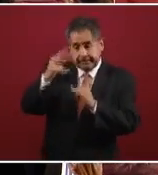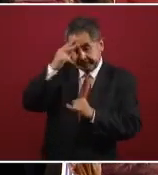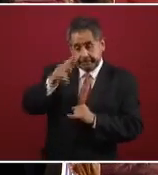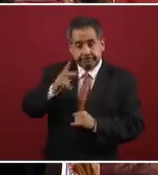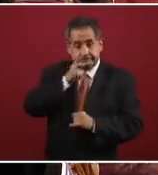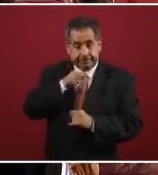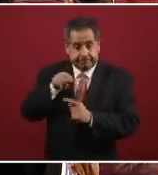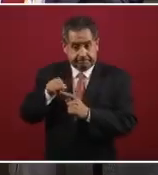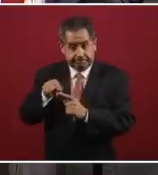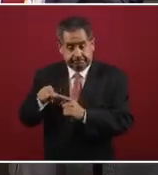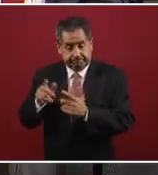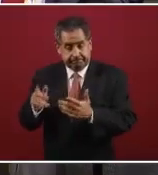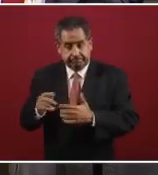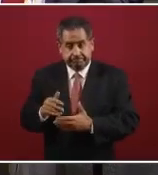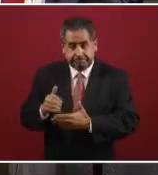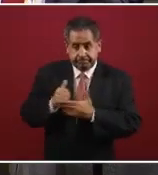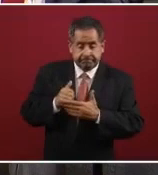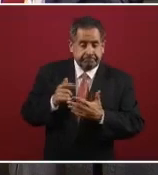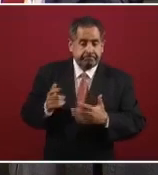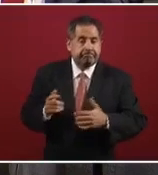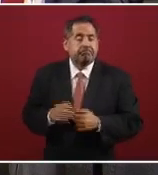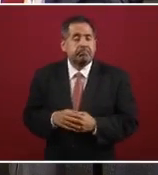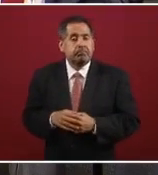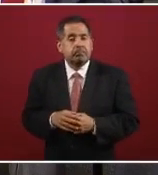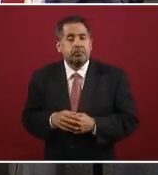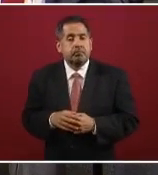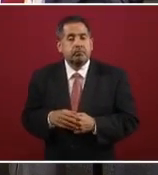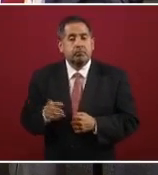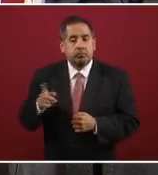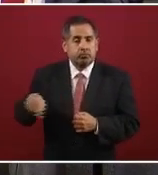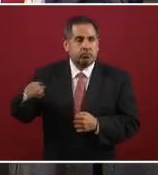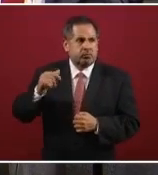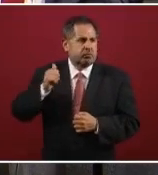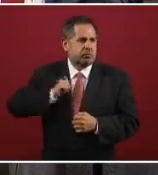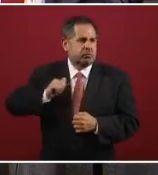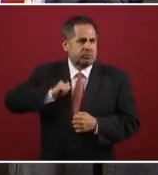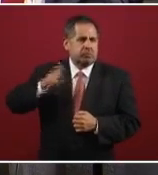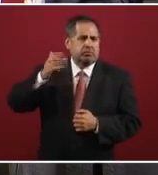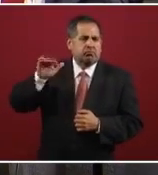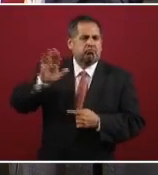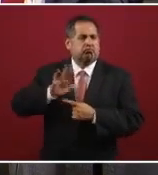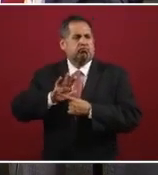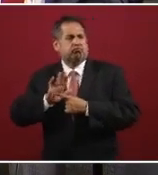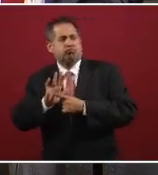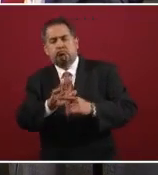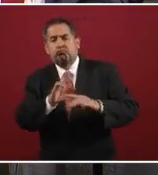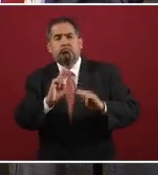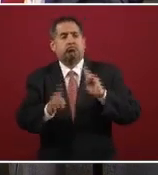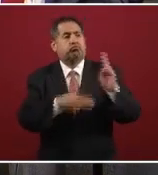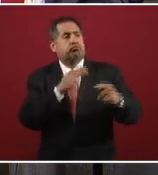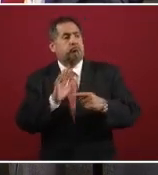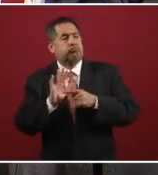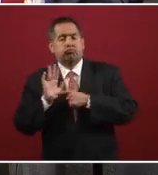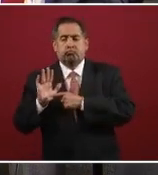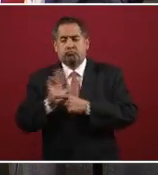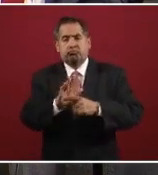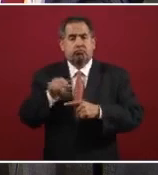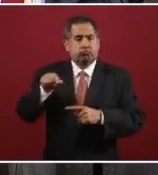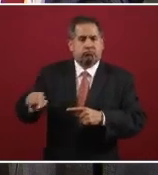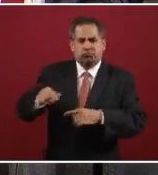petróleo que fue ejemplo mundial en